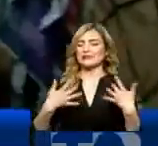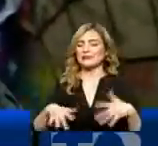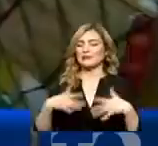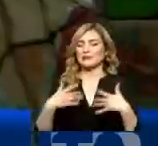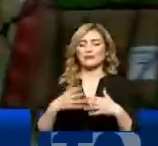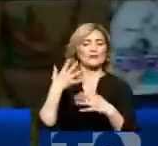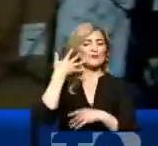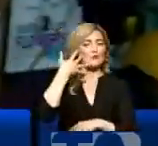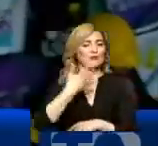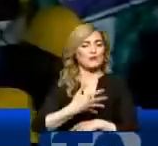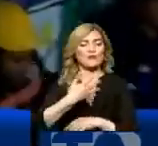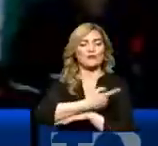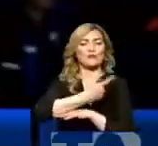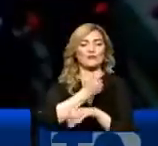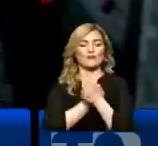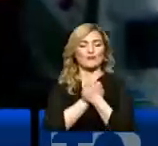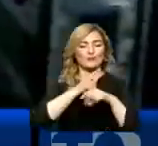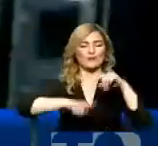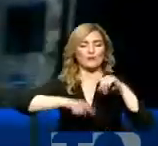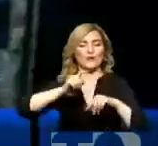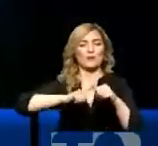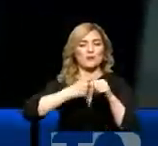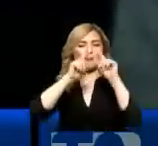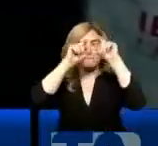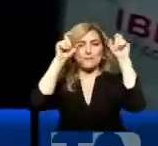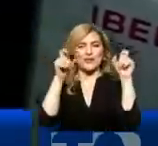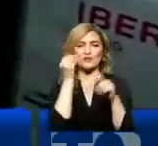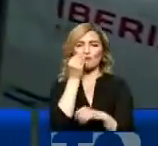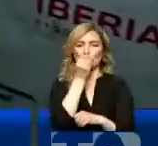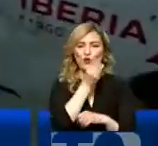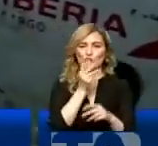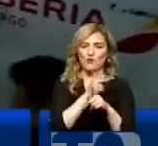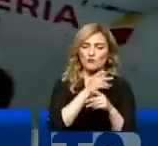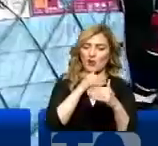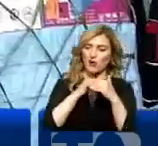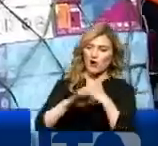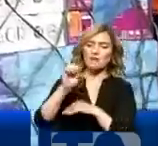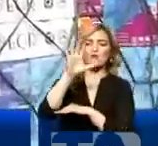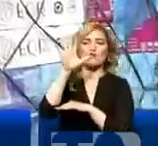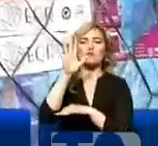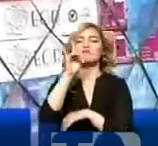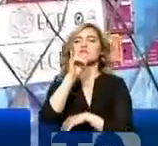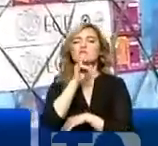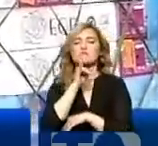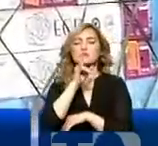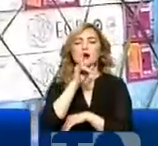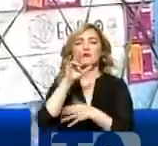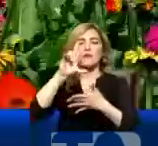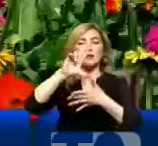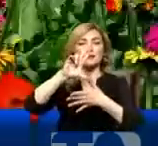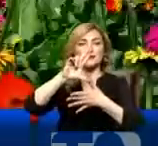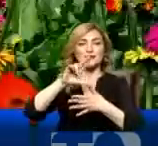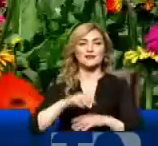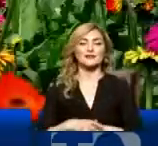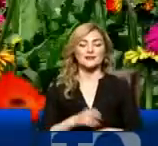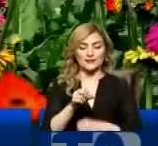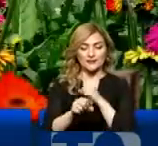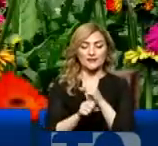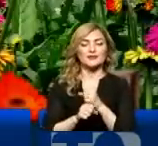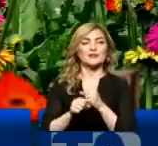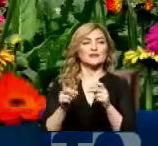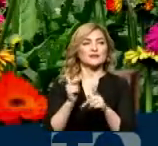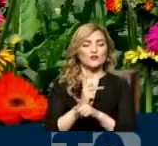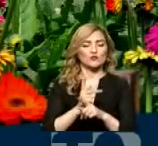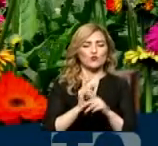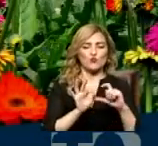las principales empresas florícolas del país envían sus productos hacia los mercados en Europa, Estados Unidos y América Latina. Este año la